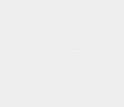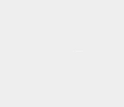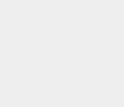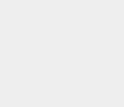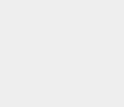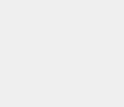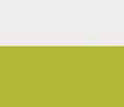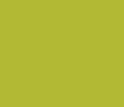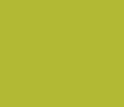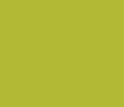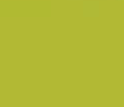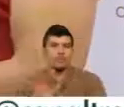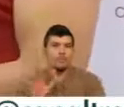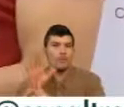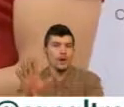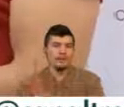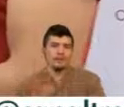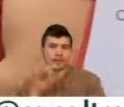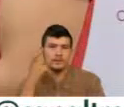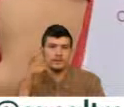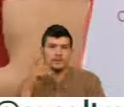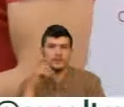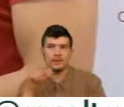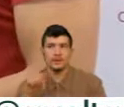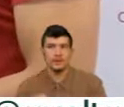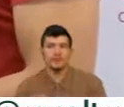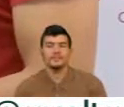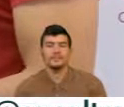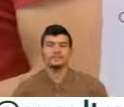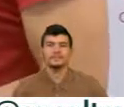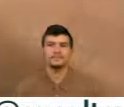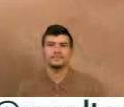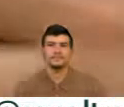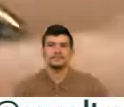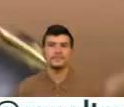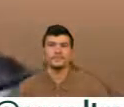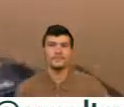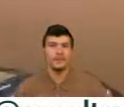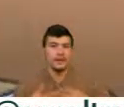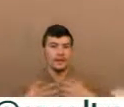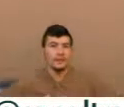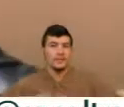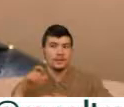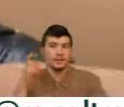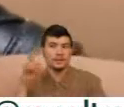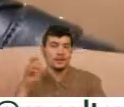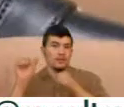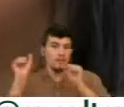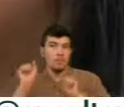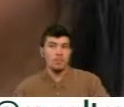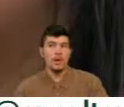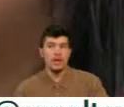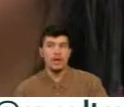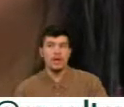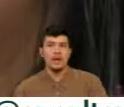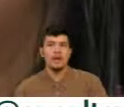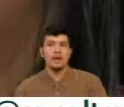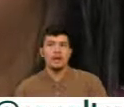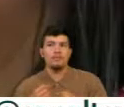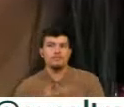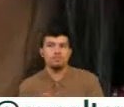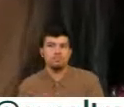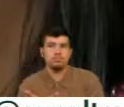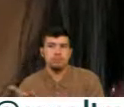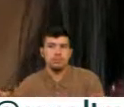com la crisis en la frontera le dejó a los empresarios de ejecutar la posibilidad de abastecer con sus